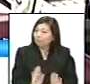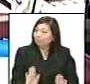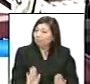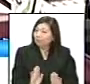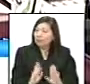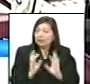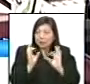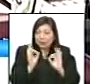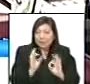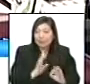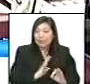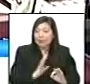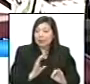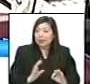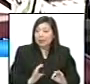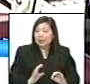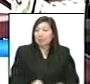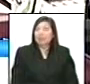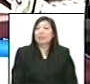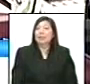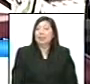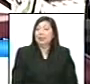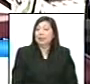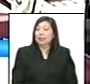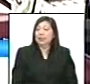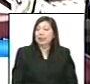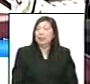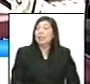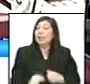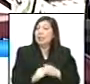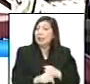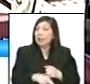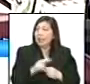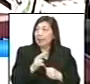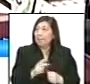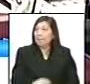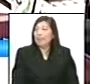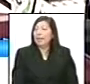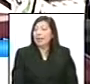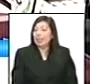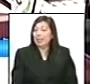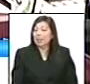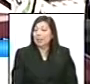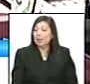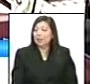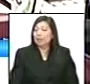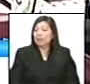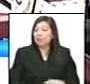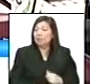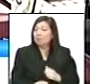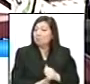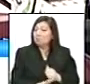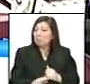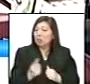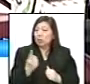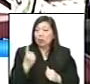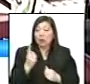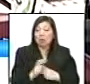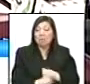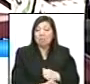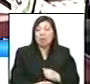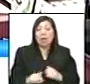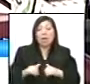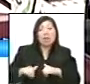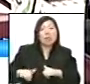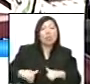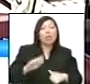hay que reafirmar el Estado, hay que reafirmar la nación peruana como el reconocimiento bajo un solo país de